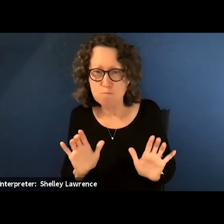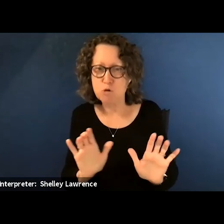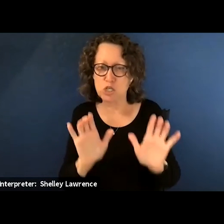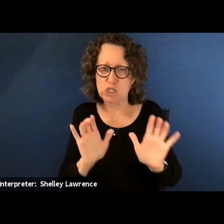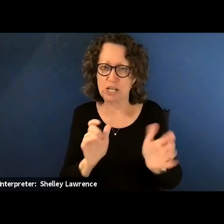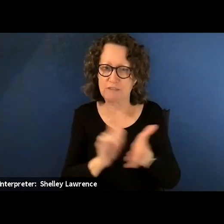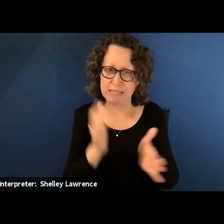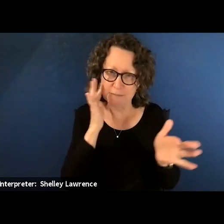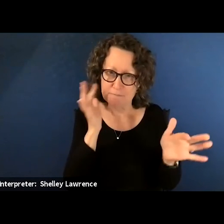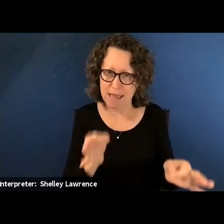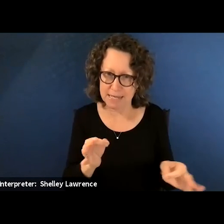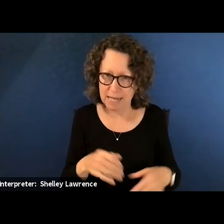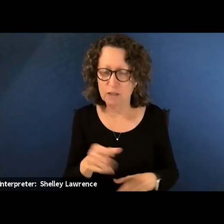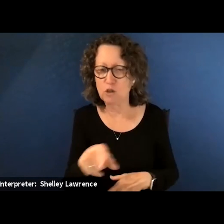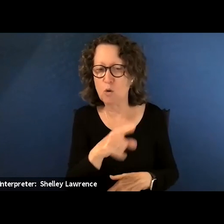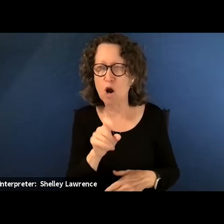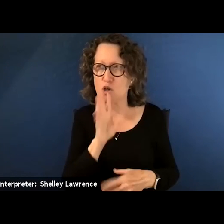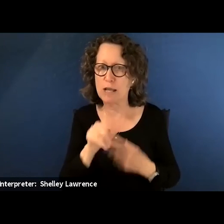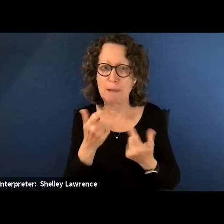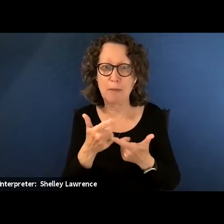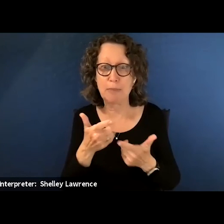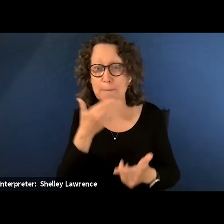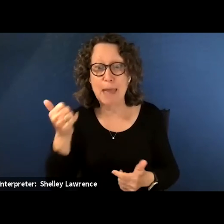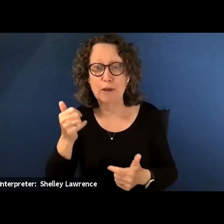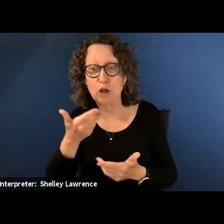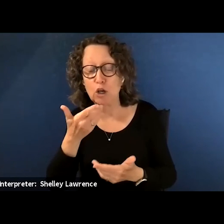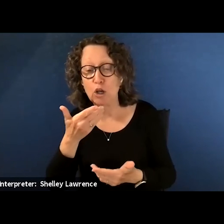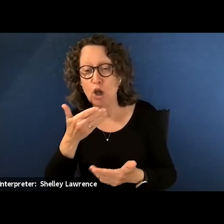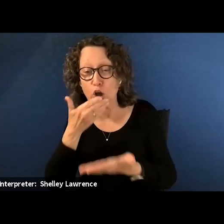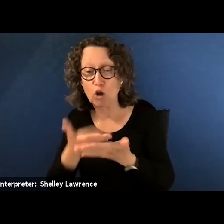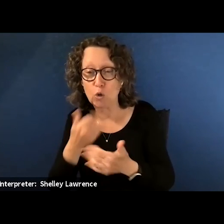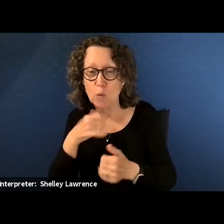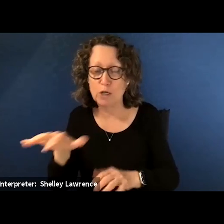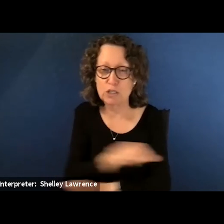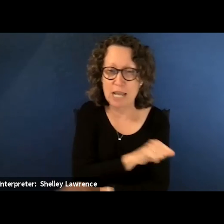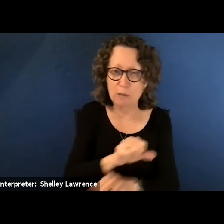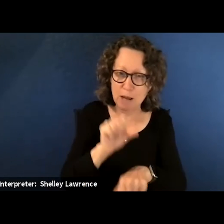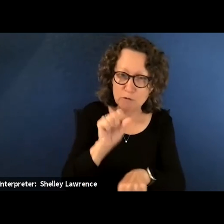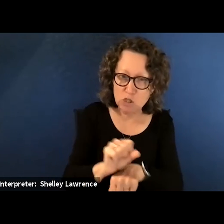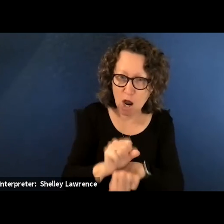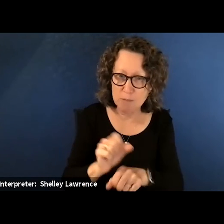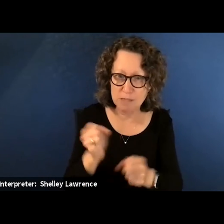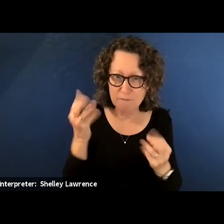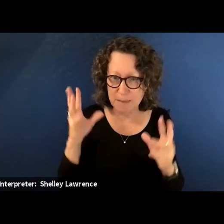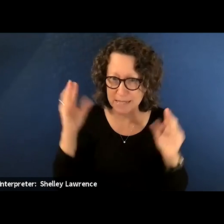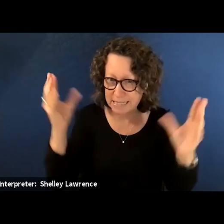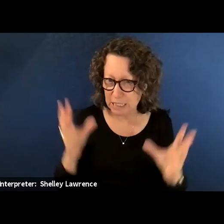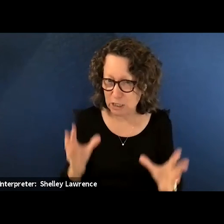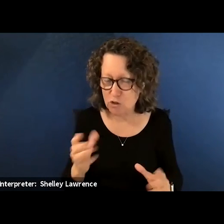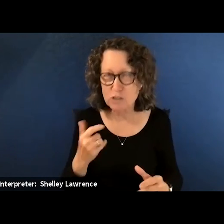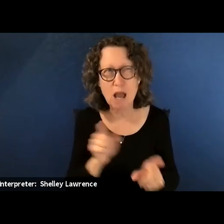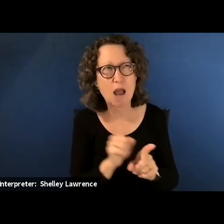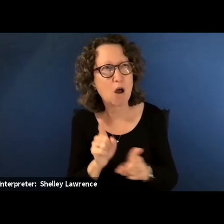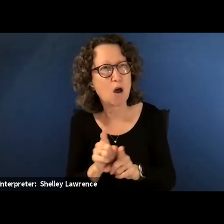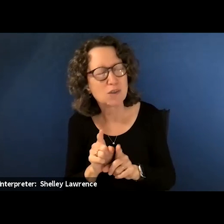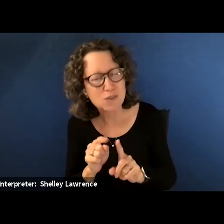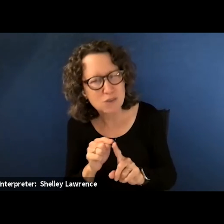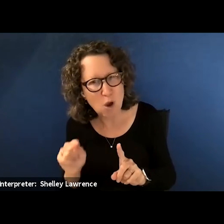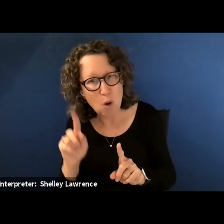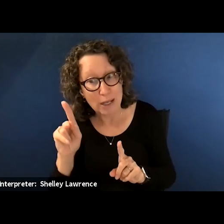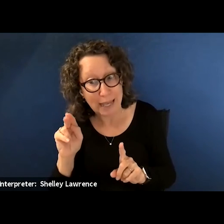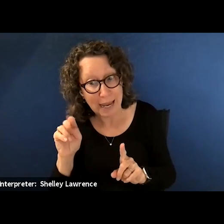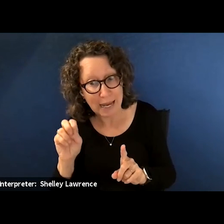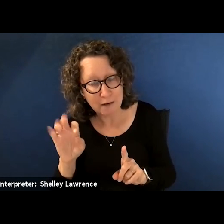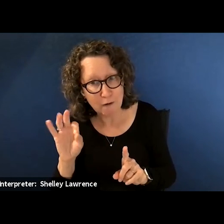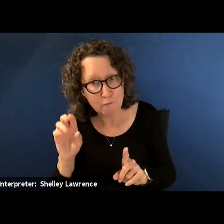está empujando estos mandatos. Usted habla del bien común cuando está quitando el trabajo de muchos maestros. También